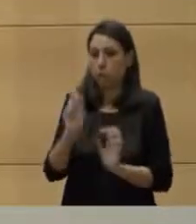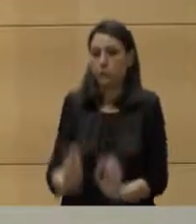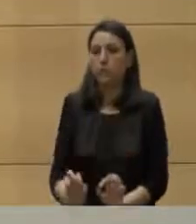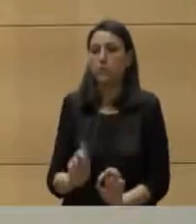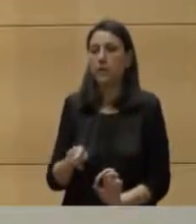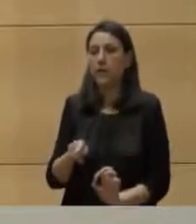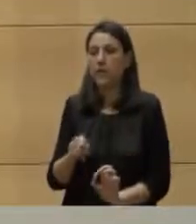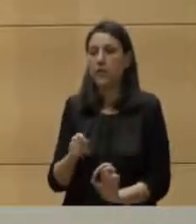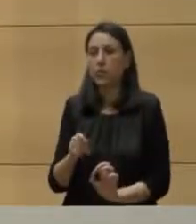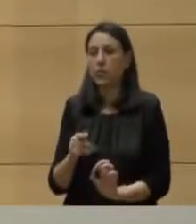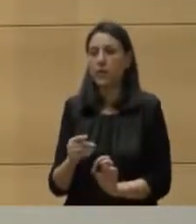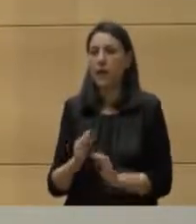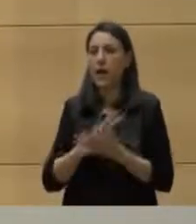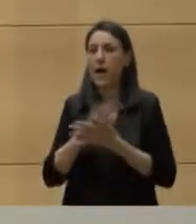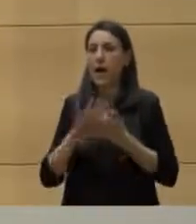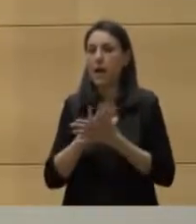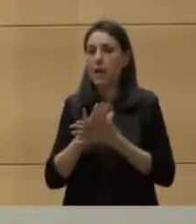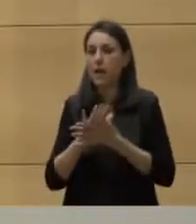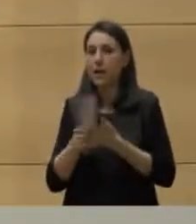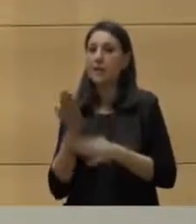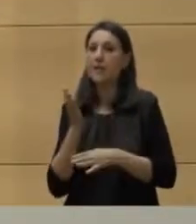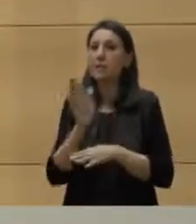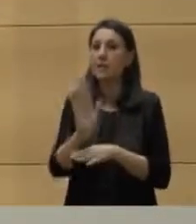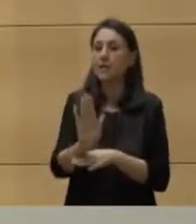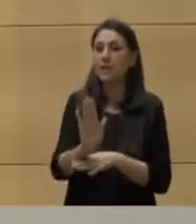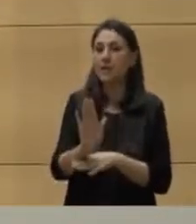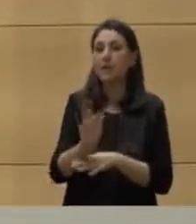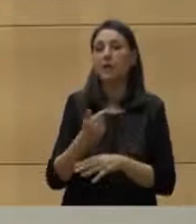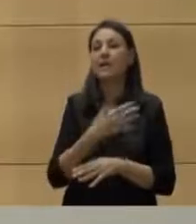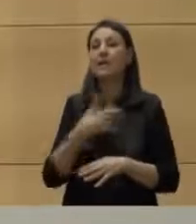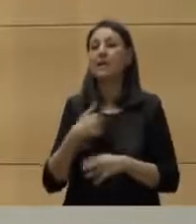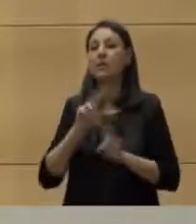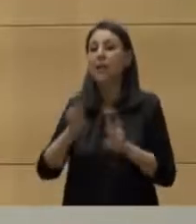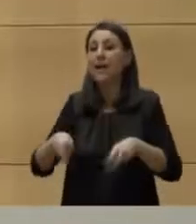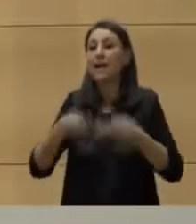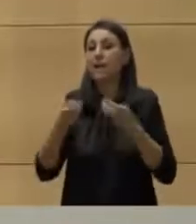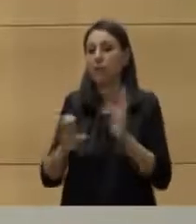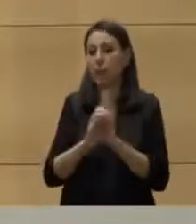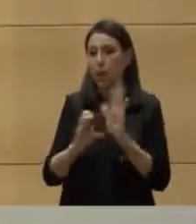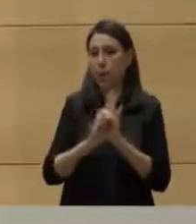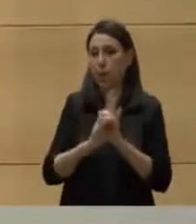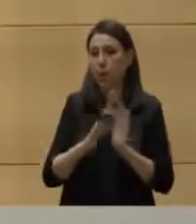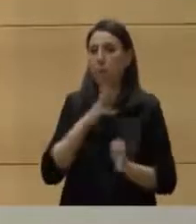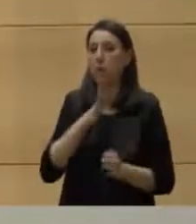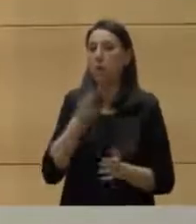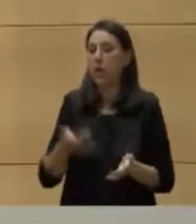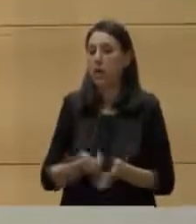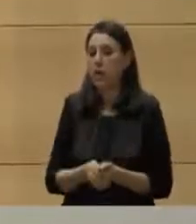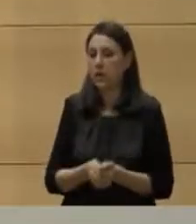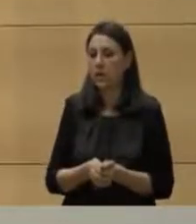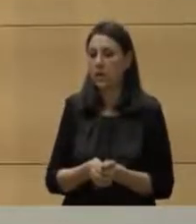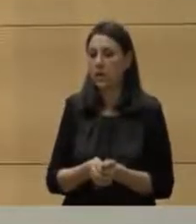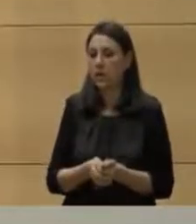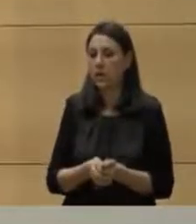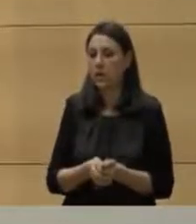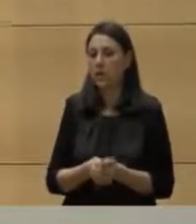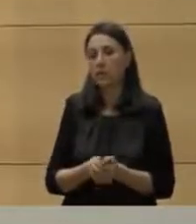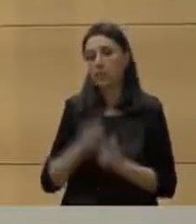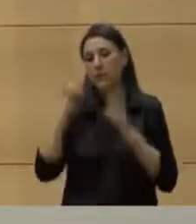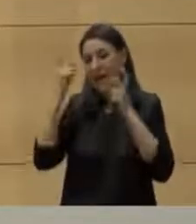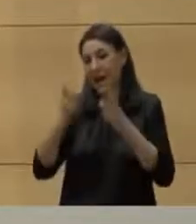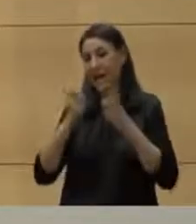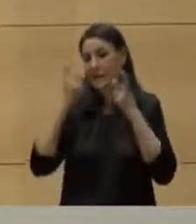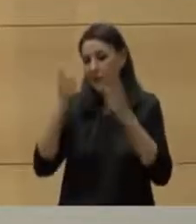hablen y plantean de que quieren una cierta reforma constitucional. ¿Por qué? Vamos a intentar